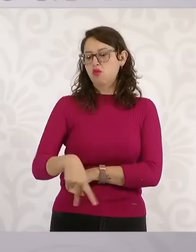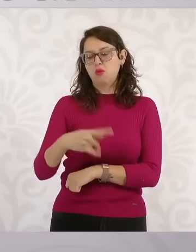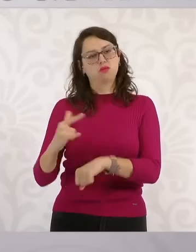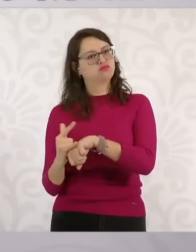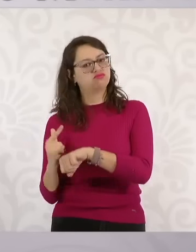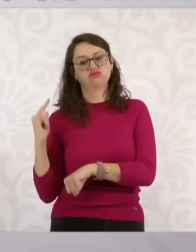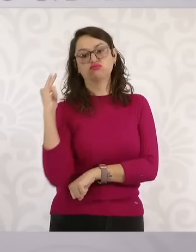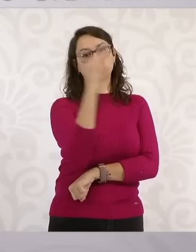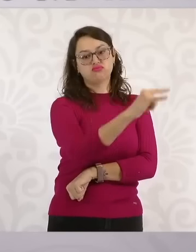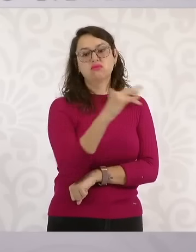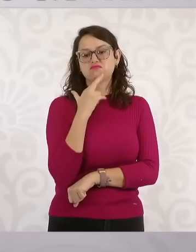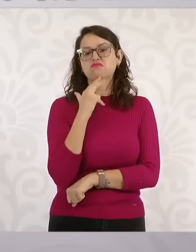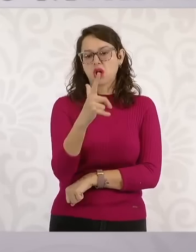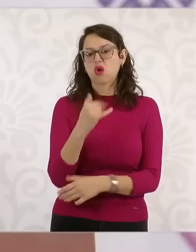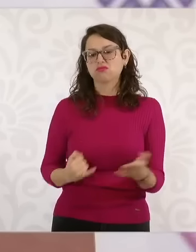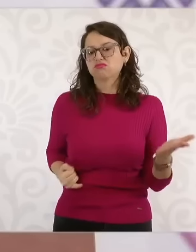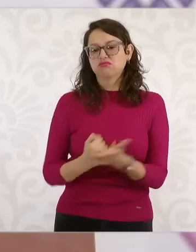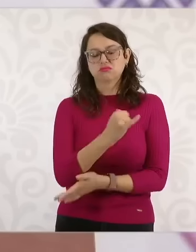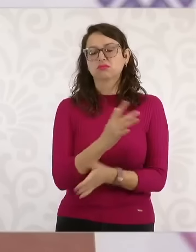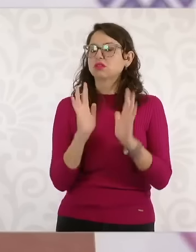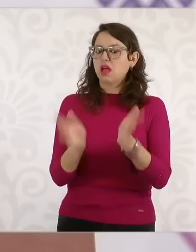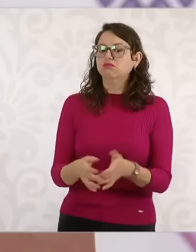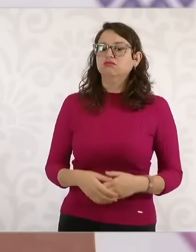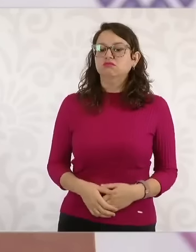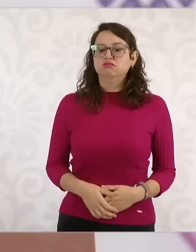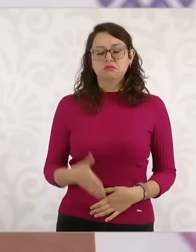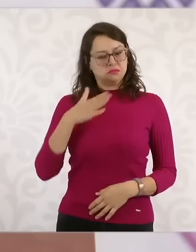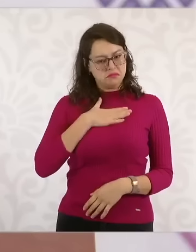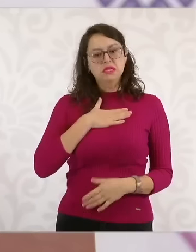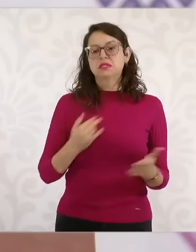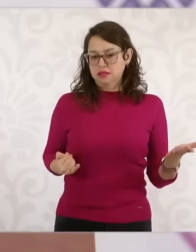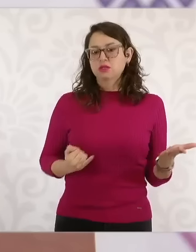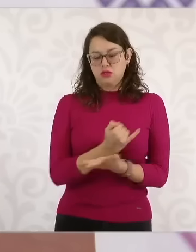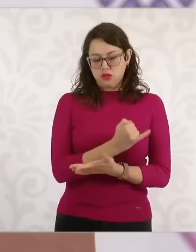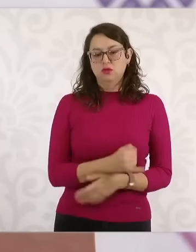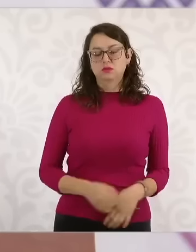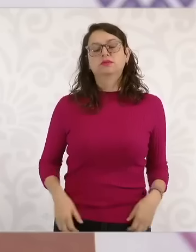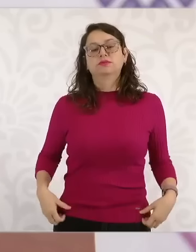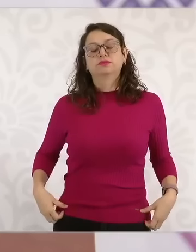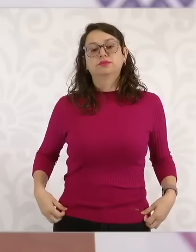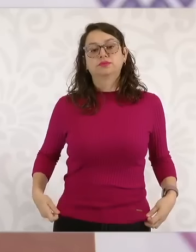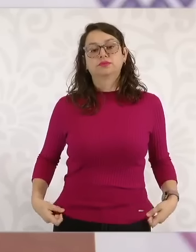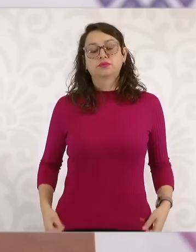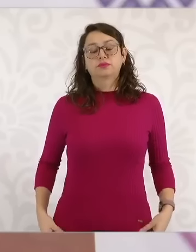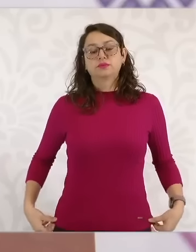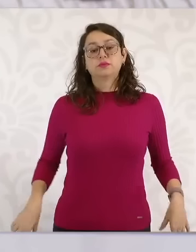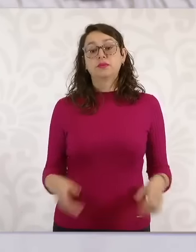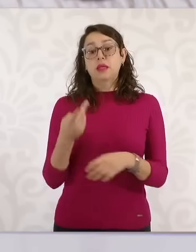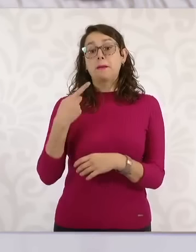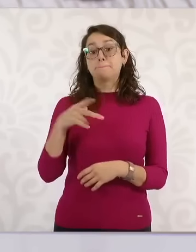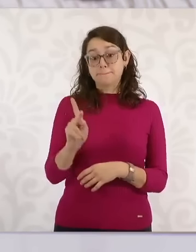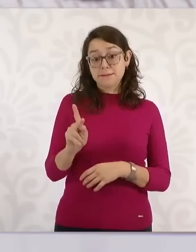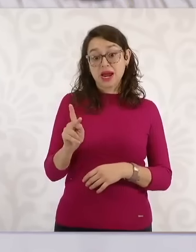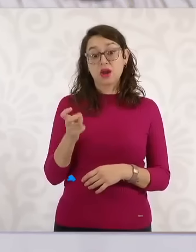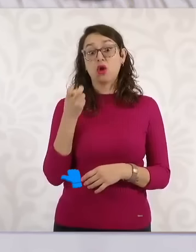recogerlos, ¿no? Entonces es mucho mejor eso, y es una decisión que se ha tomado. Pero bueno, en este caso ya